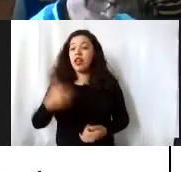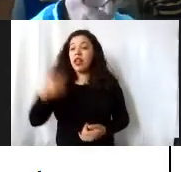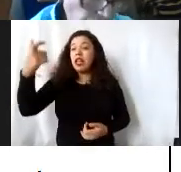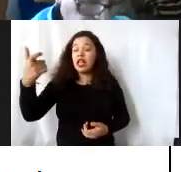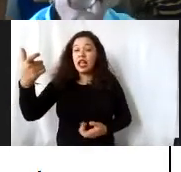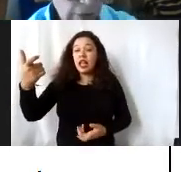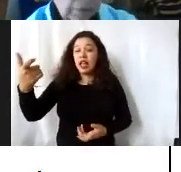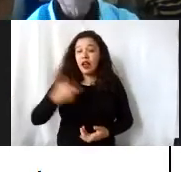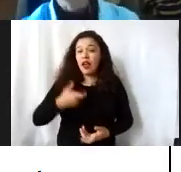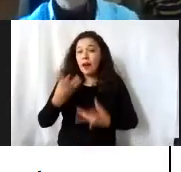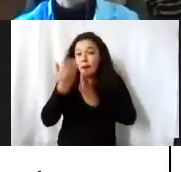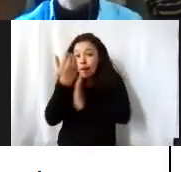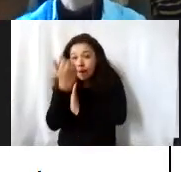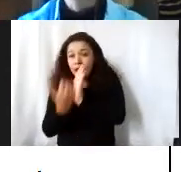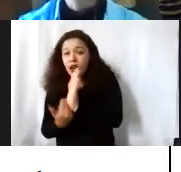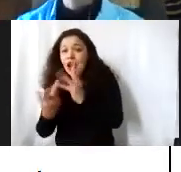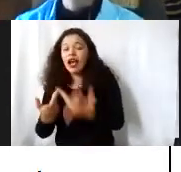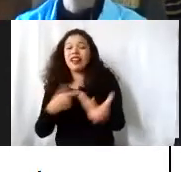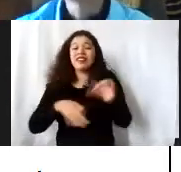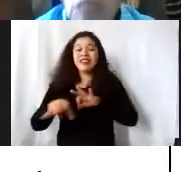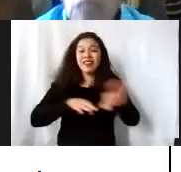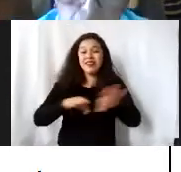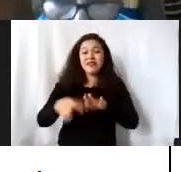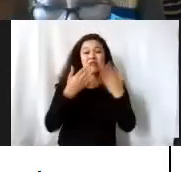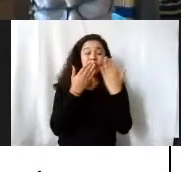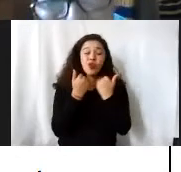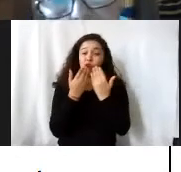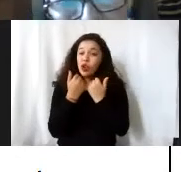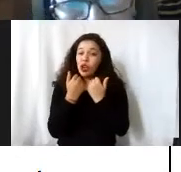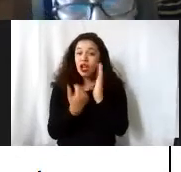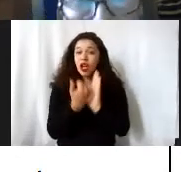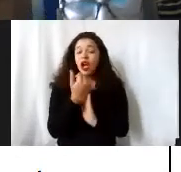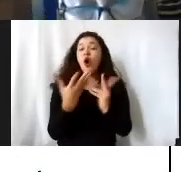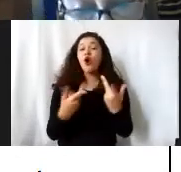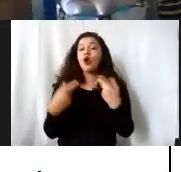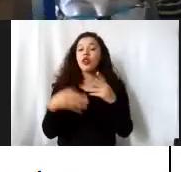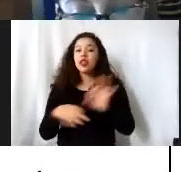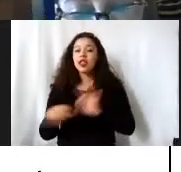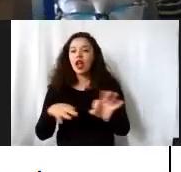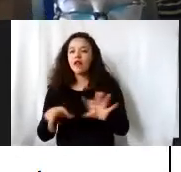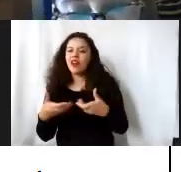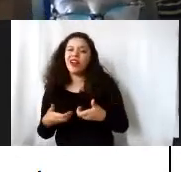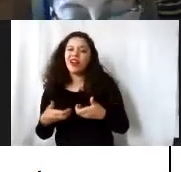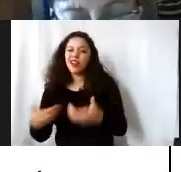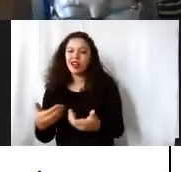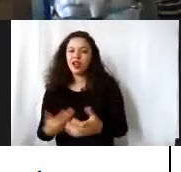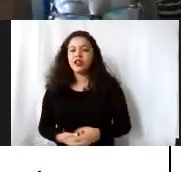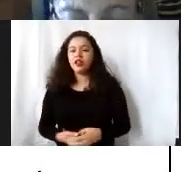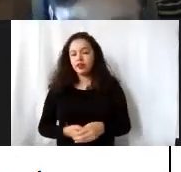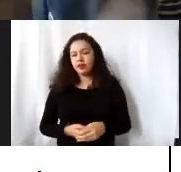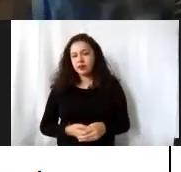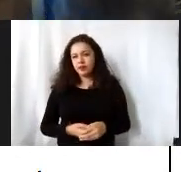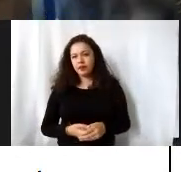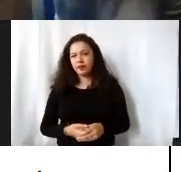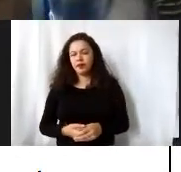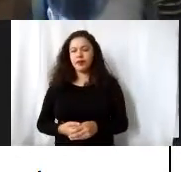tenemos muchísimo desempleo en este momento o empleo informal, lo cual nos lleva a no